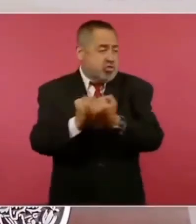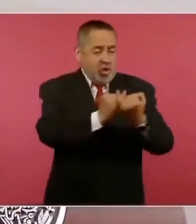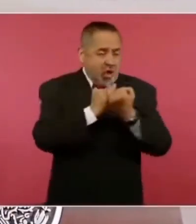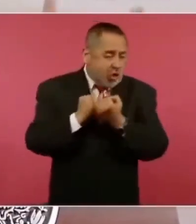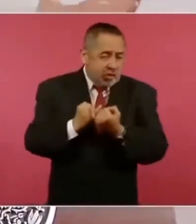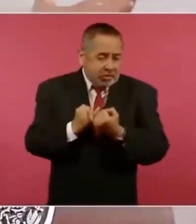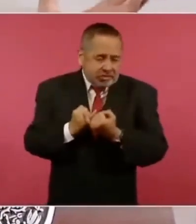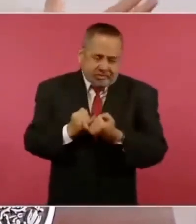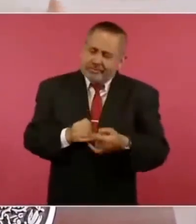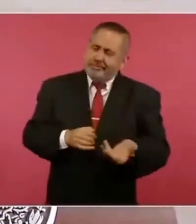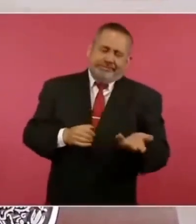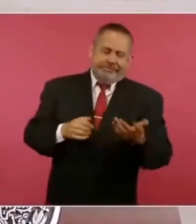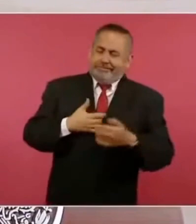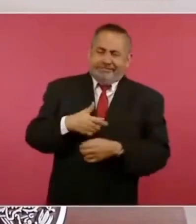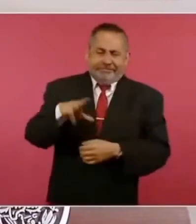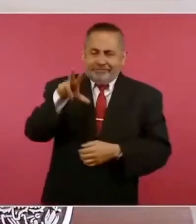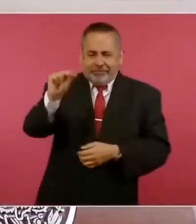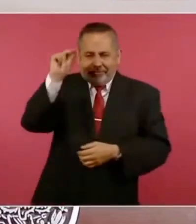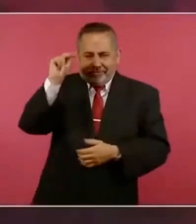No,